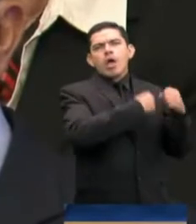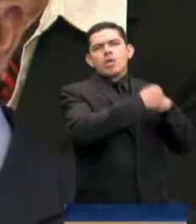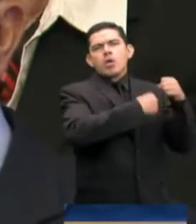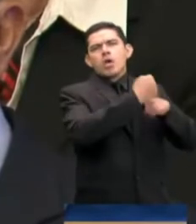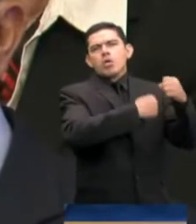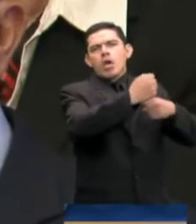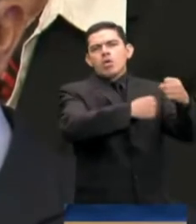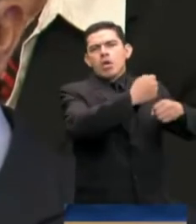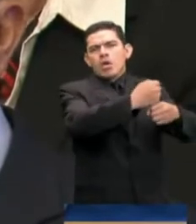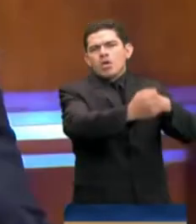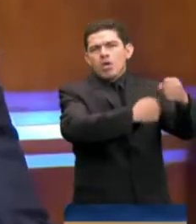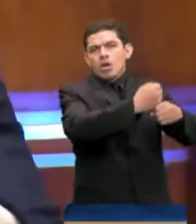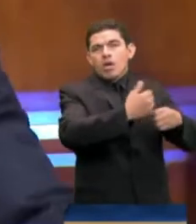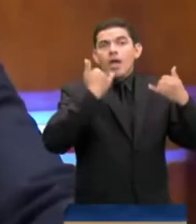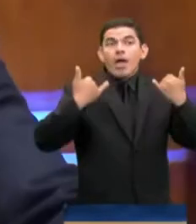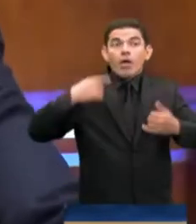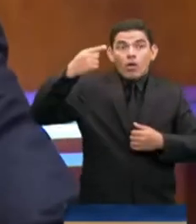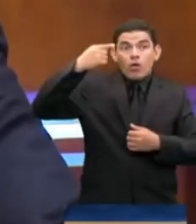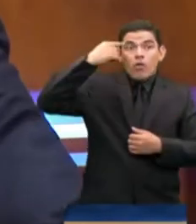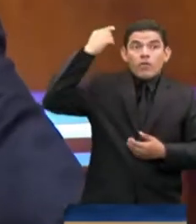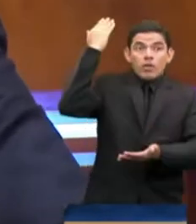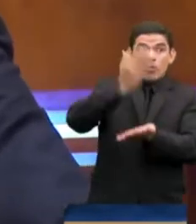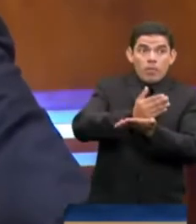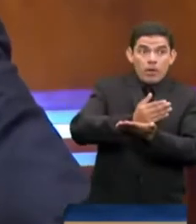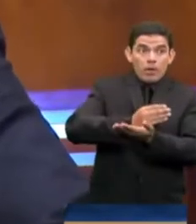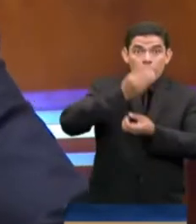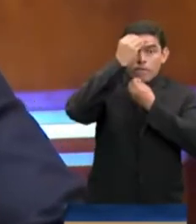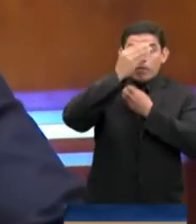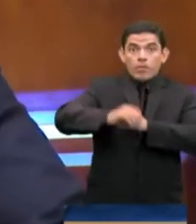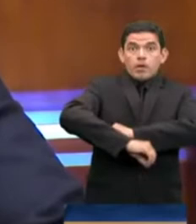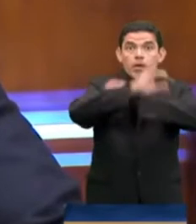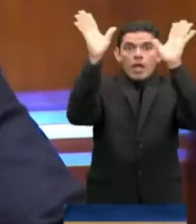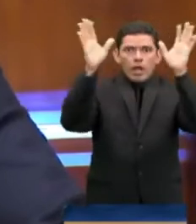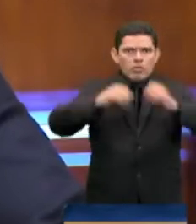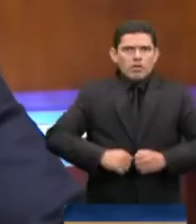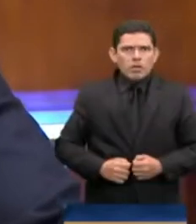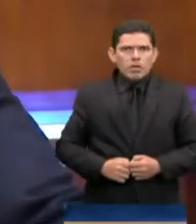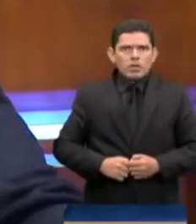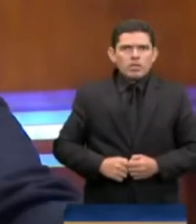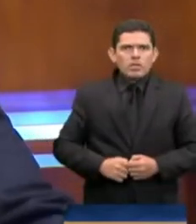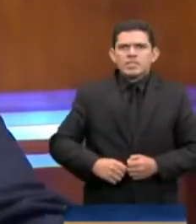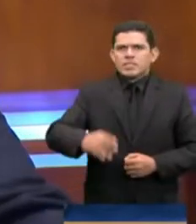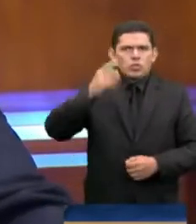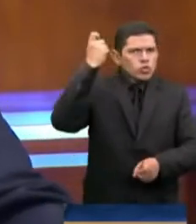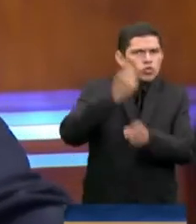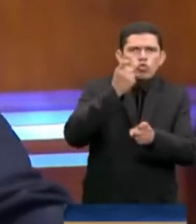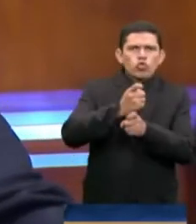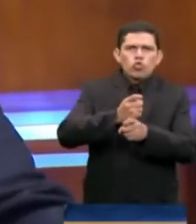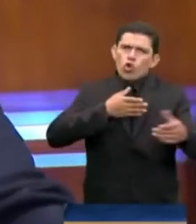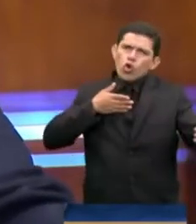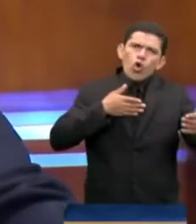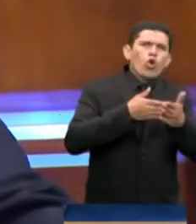La actitud de este gobierno, lo digo claro, no va a cambiar. Vamos a